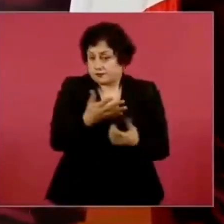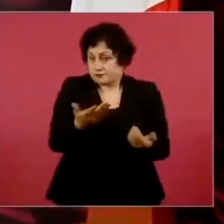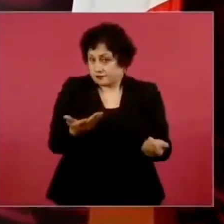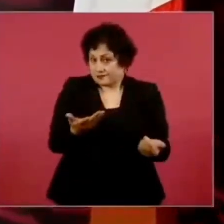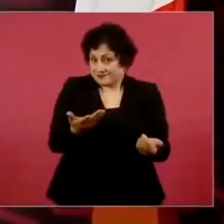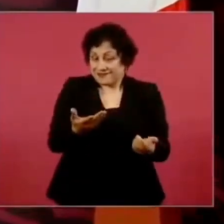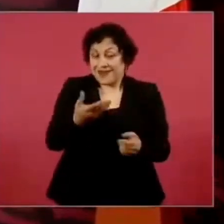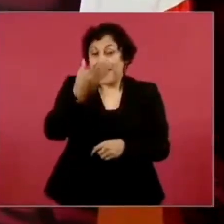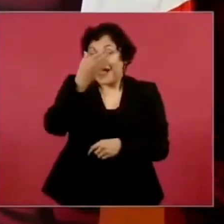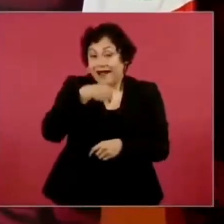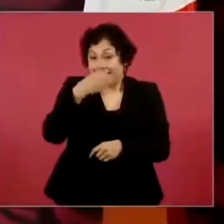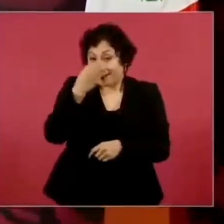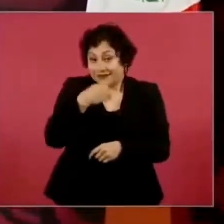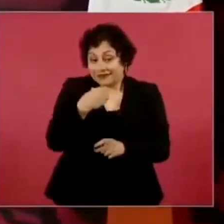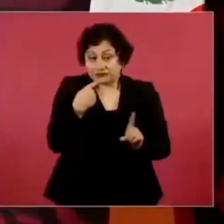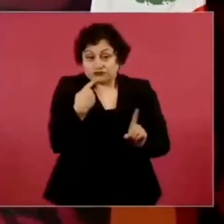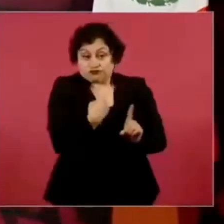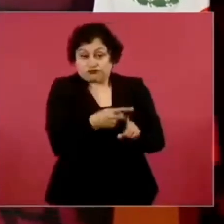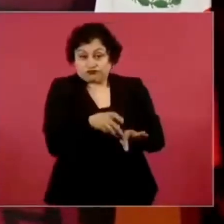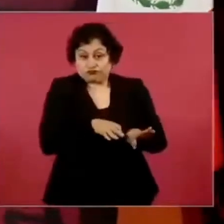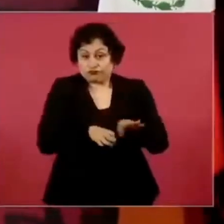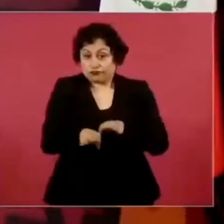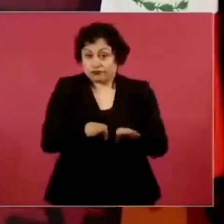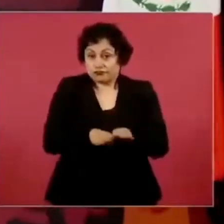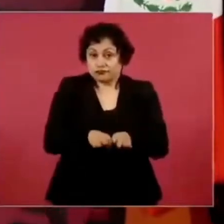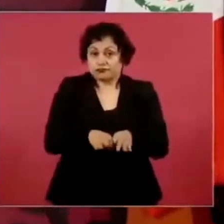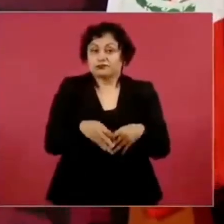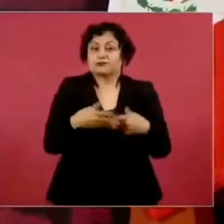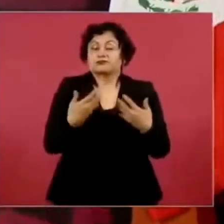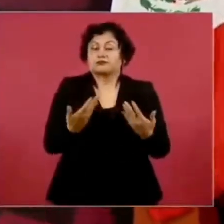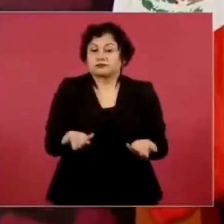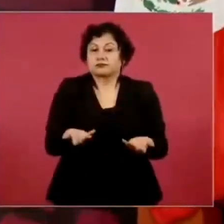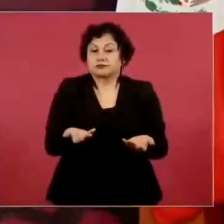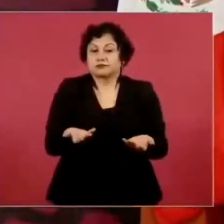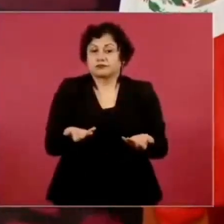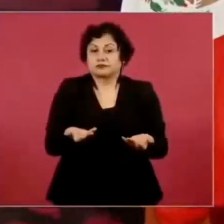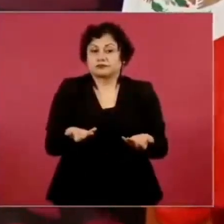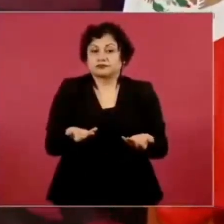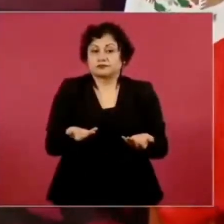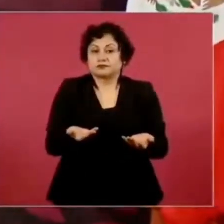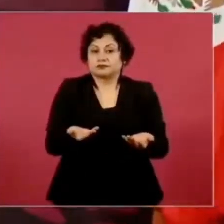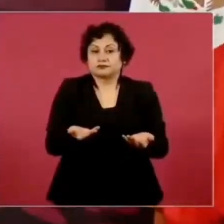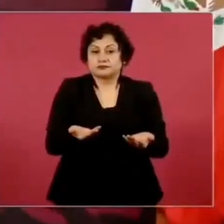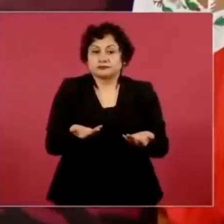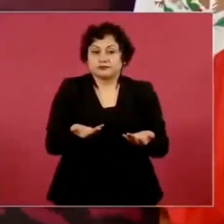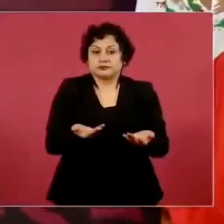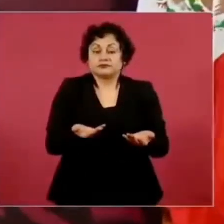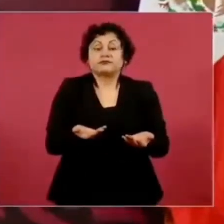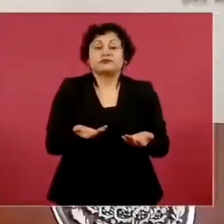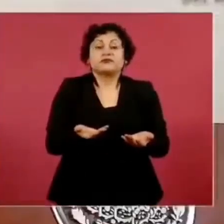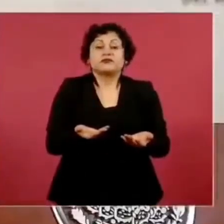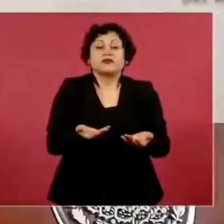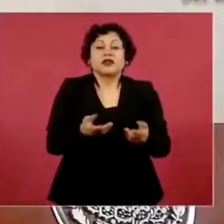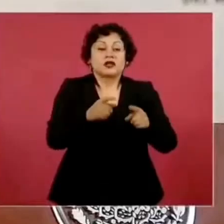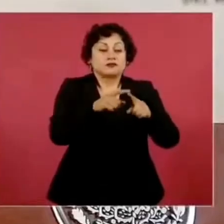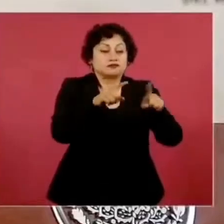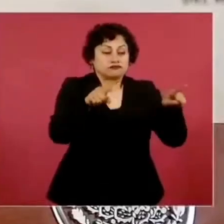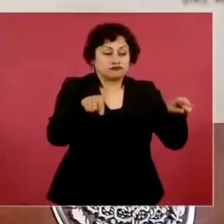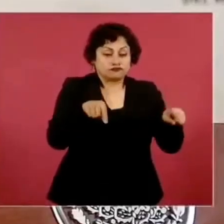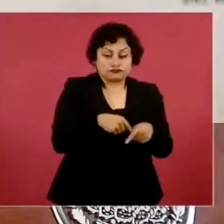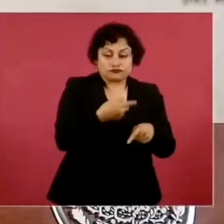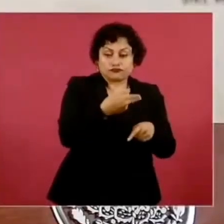en su gobierno 18 millones de hectáreas. Arranca en la laguna,